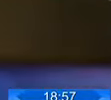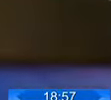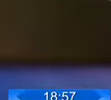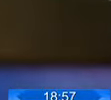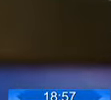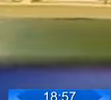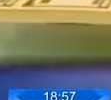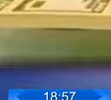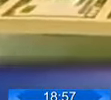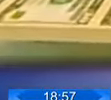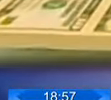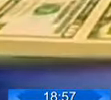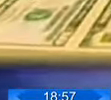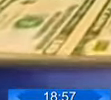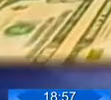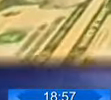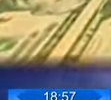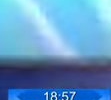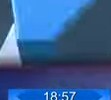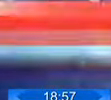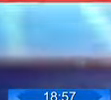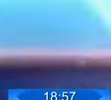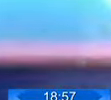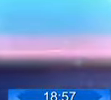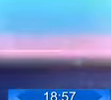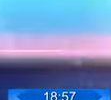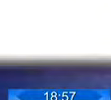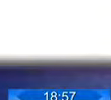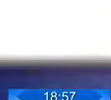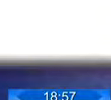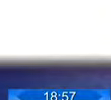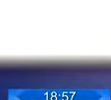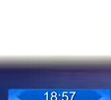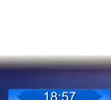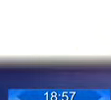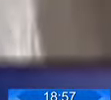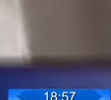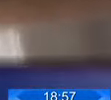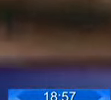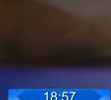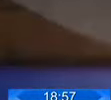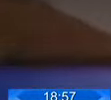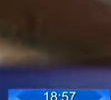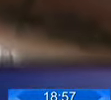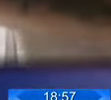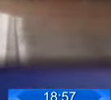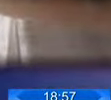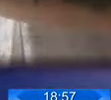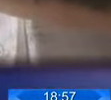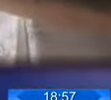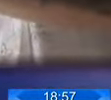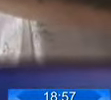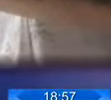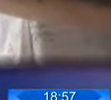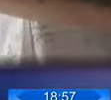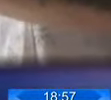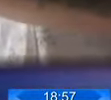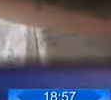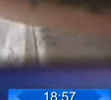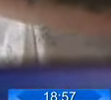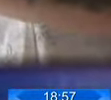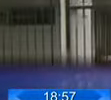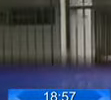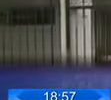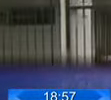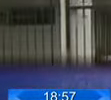según el ministro de Economía y Finanzas. En Guayaquil, sacerdote fue sentenciado a 20 años